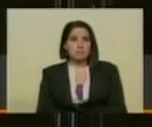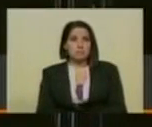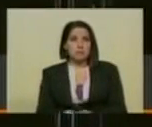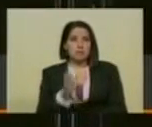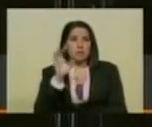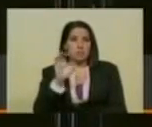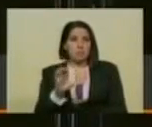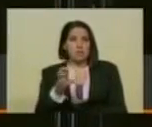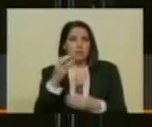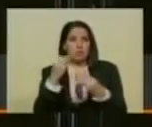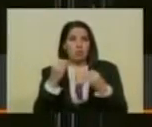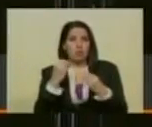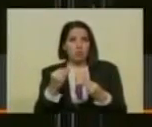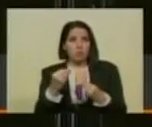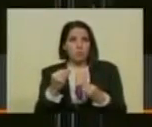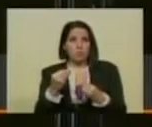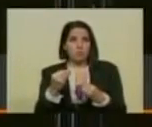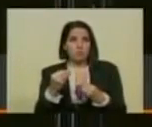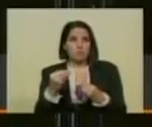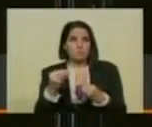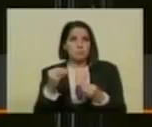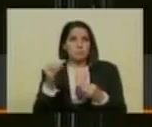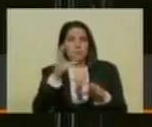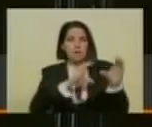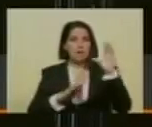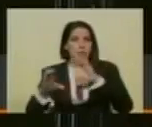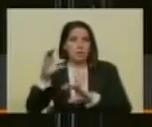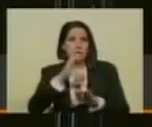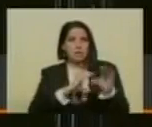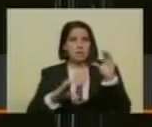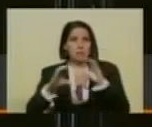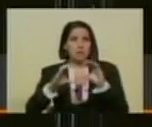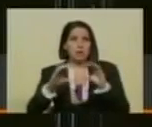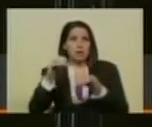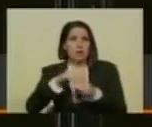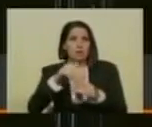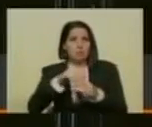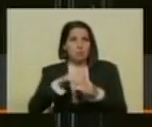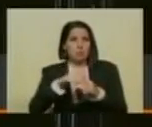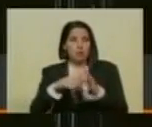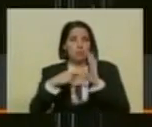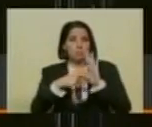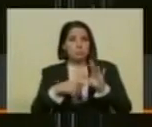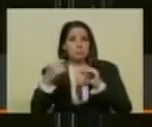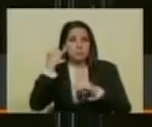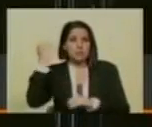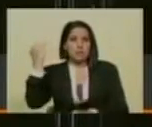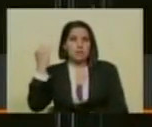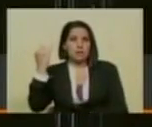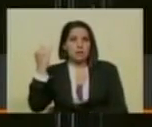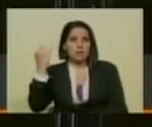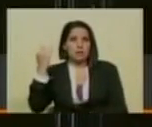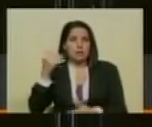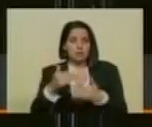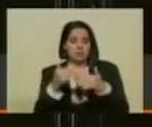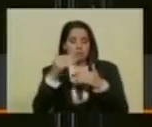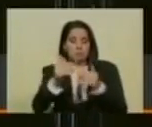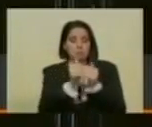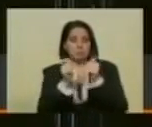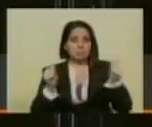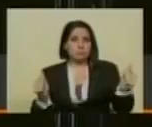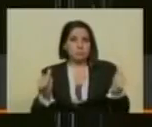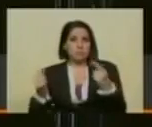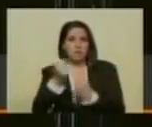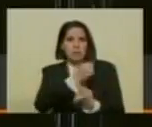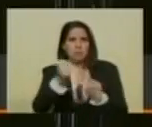para que el clima electoral aportara debate político, ideas y alejara de la violencia a